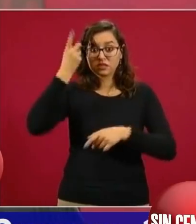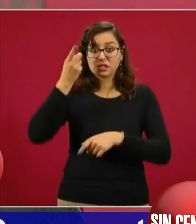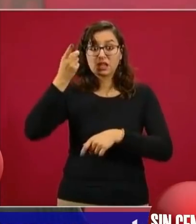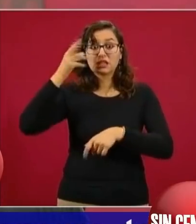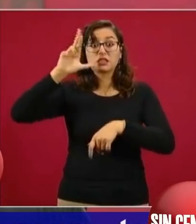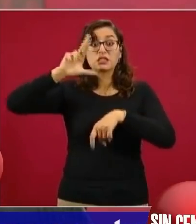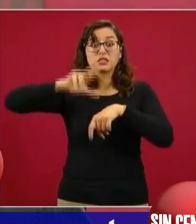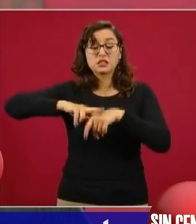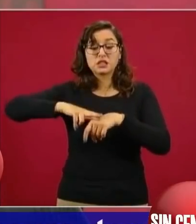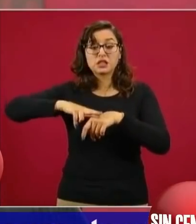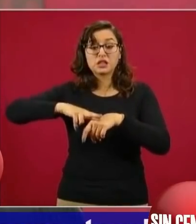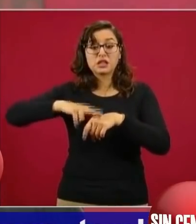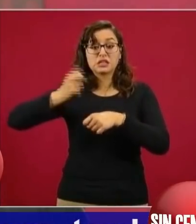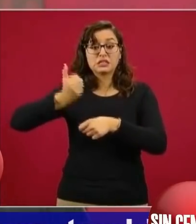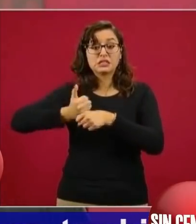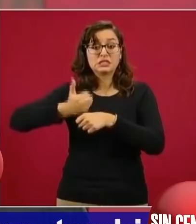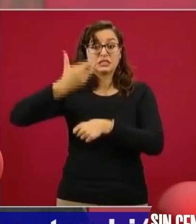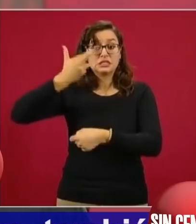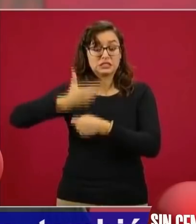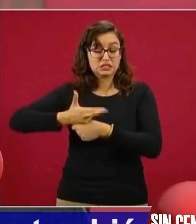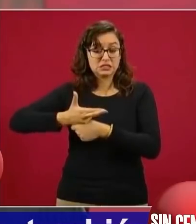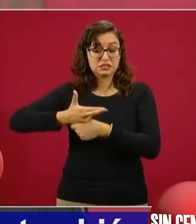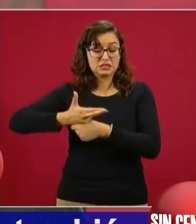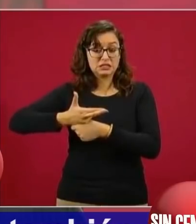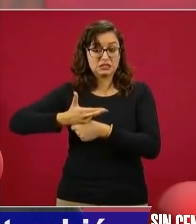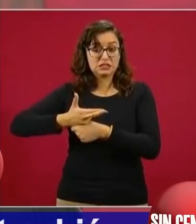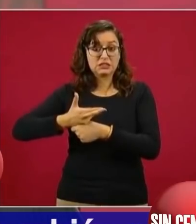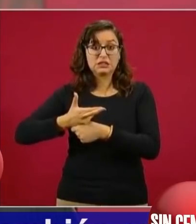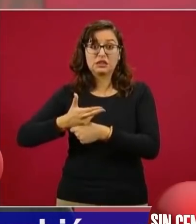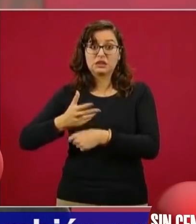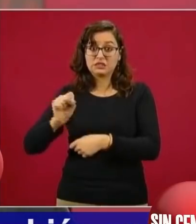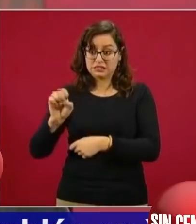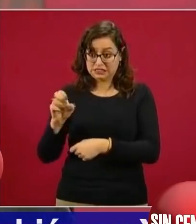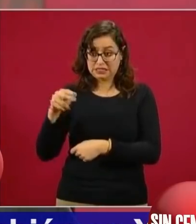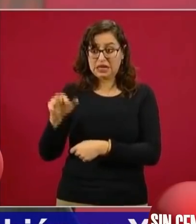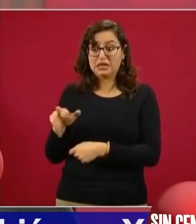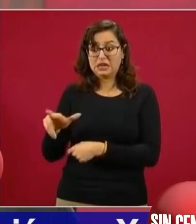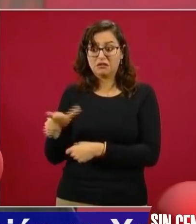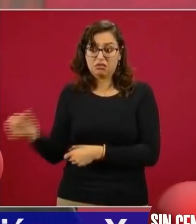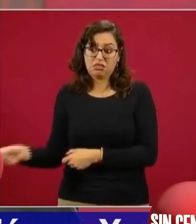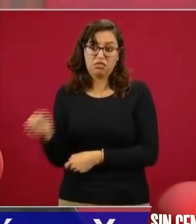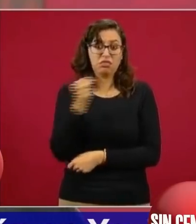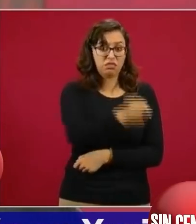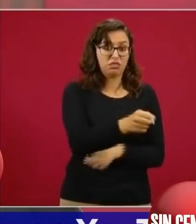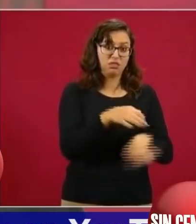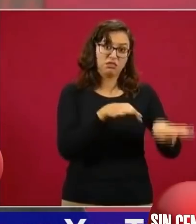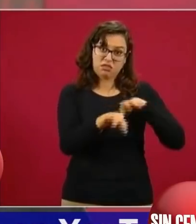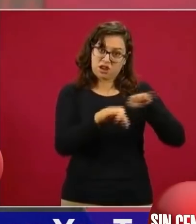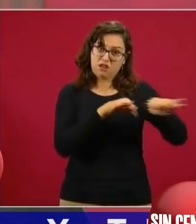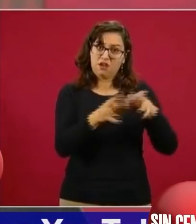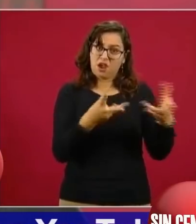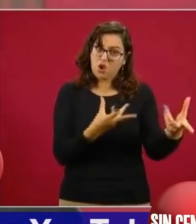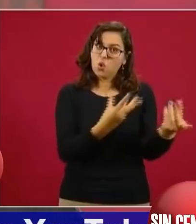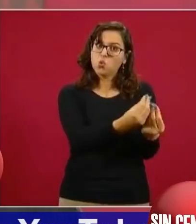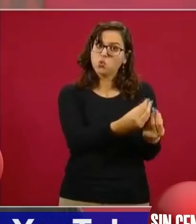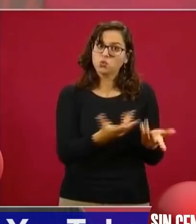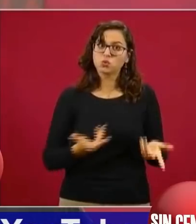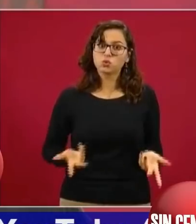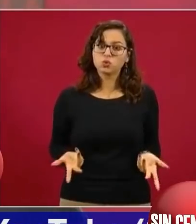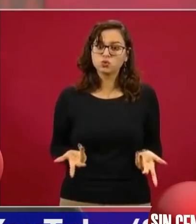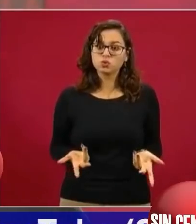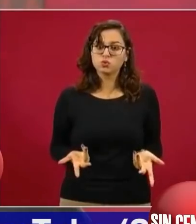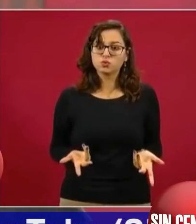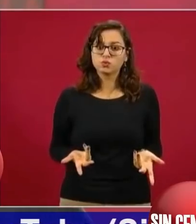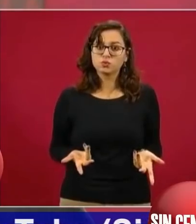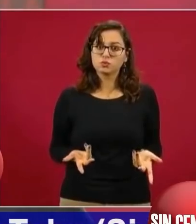directora, secretaria de Energía, a la señora Keisel, y